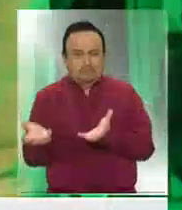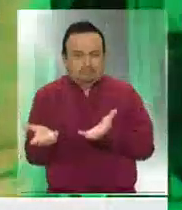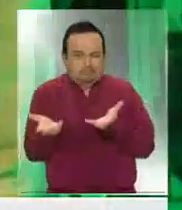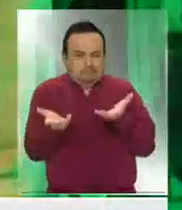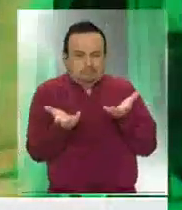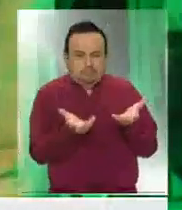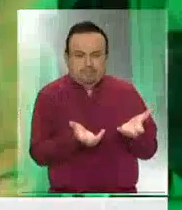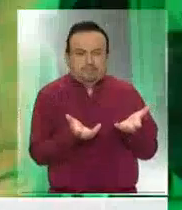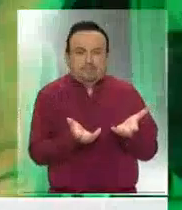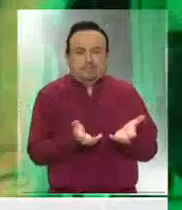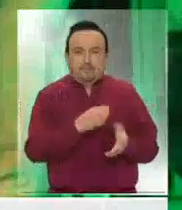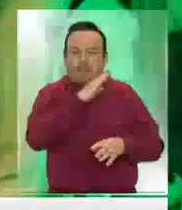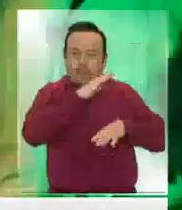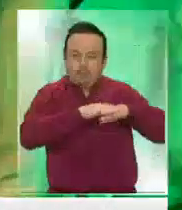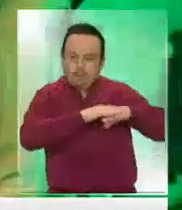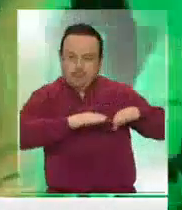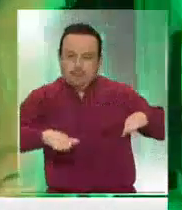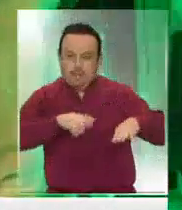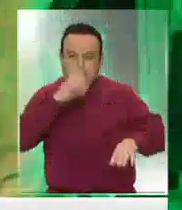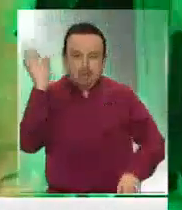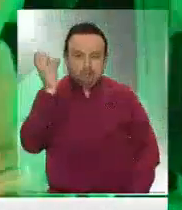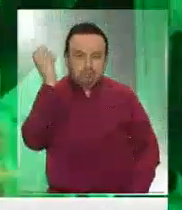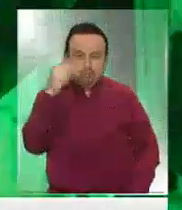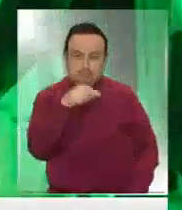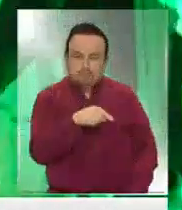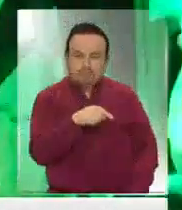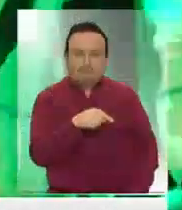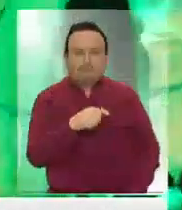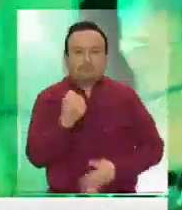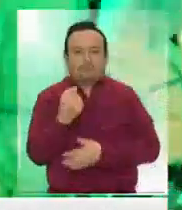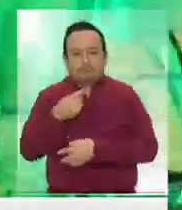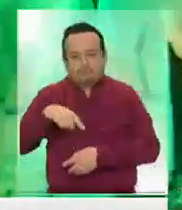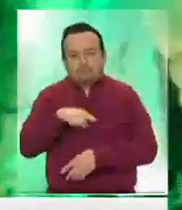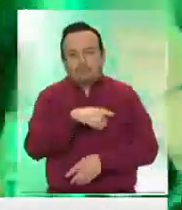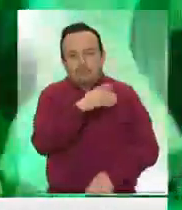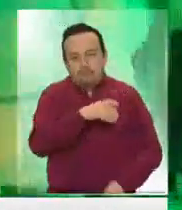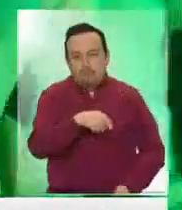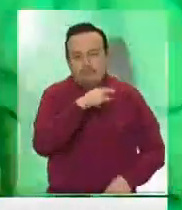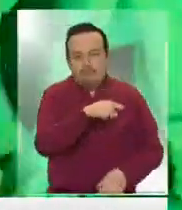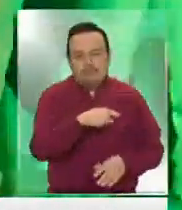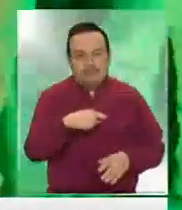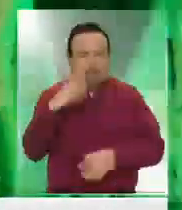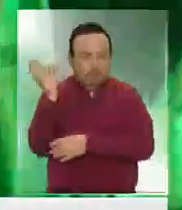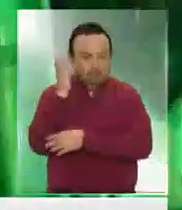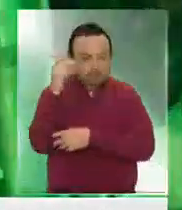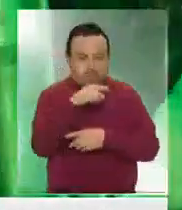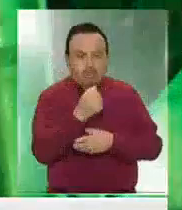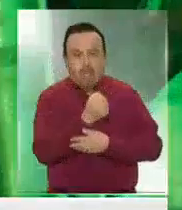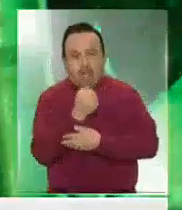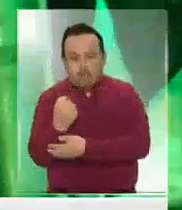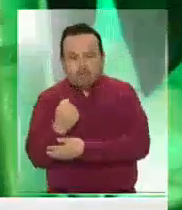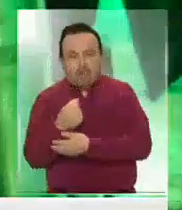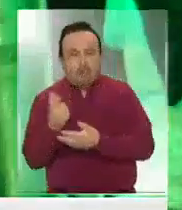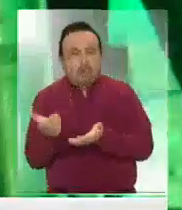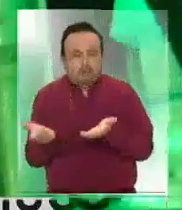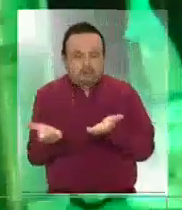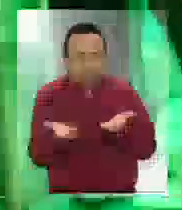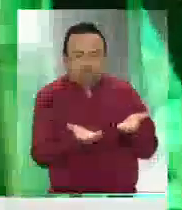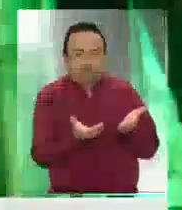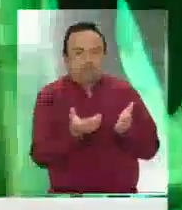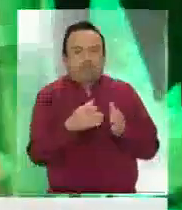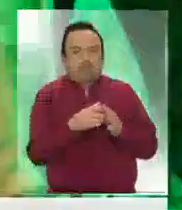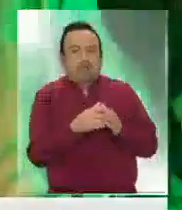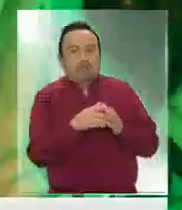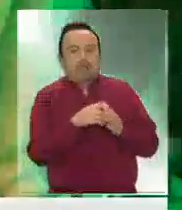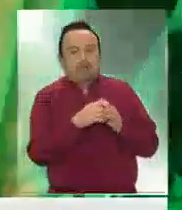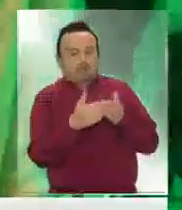traspasando el paciente a la camilla de la ambulancia, ayudados también por el personal de la ambulancia para posteriormente ingresarlo a